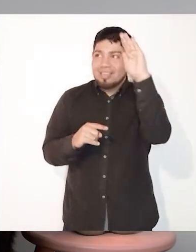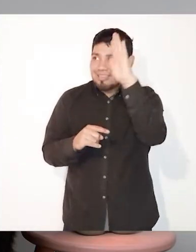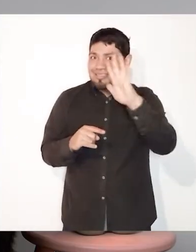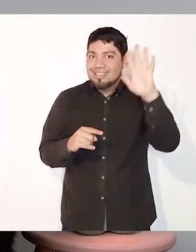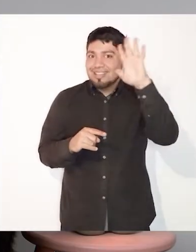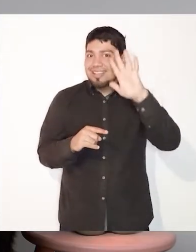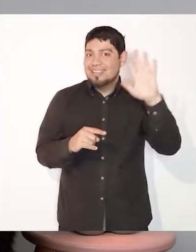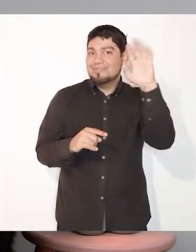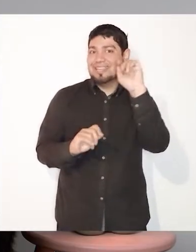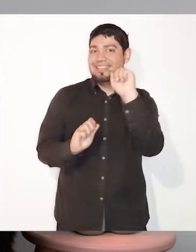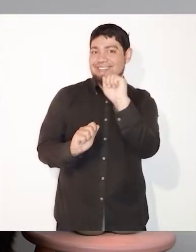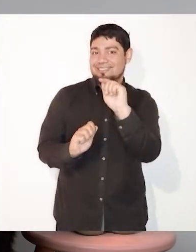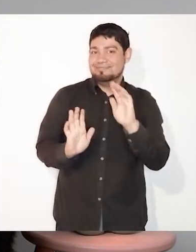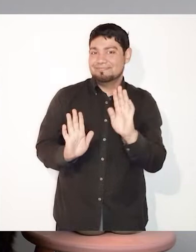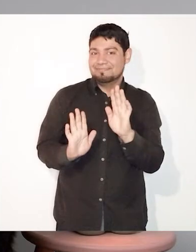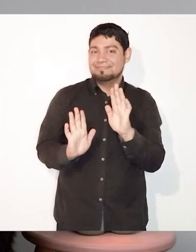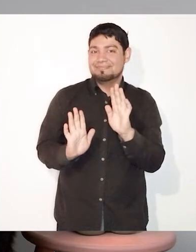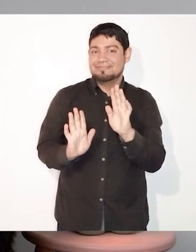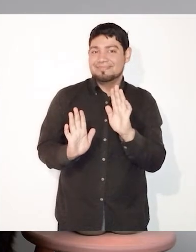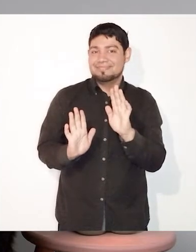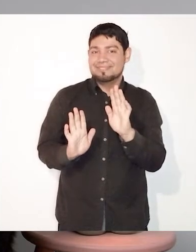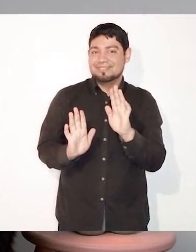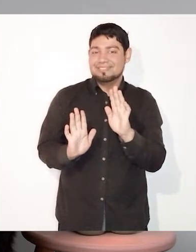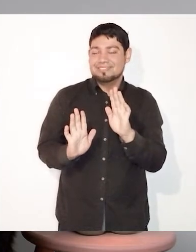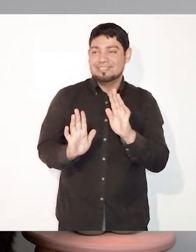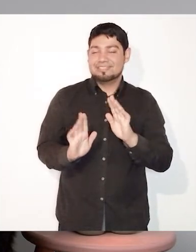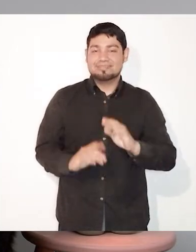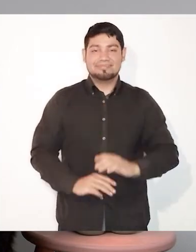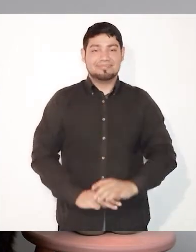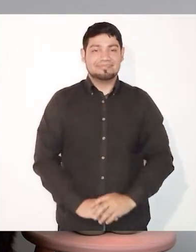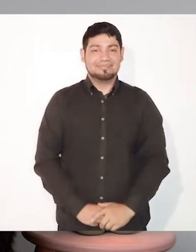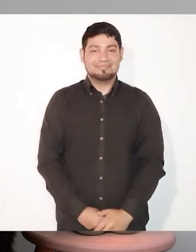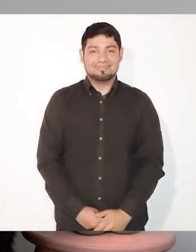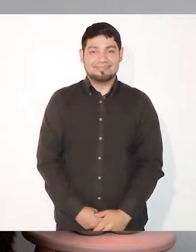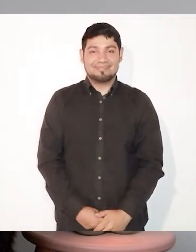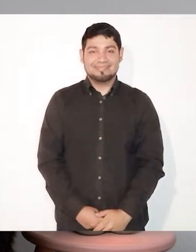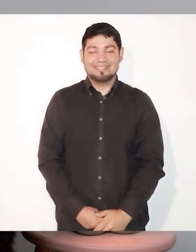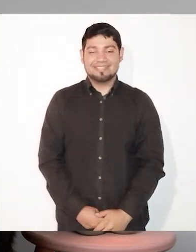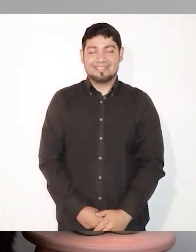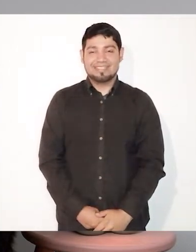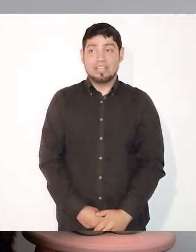toma elementos de literatura fantástica y también tiene algunos...